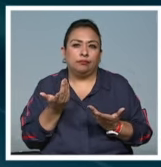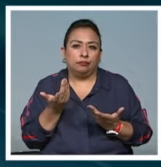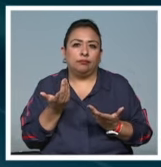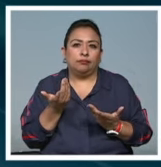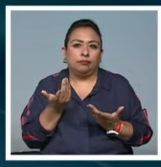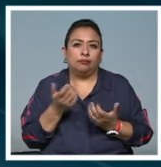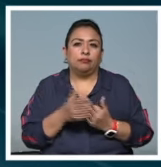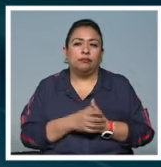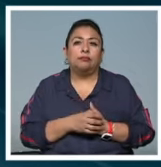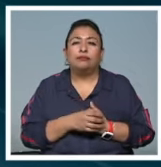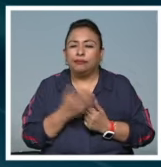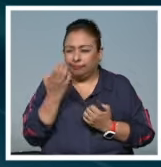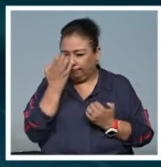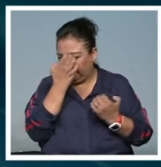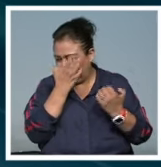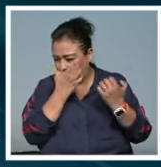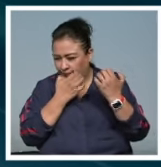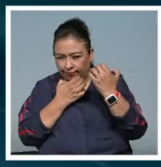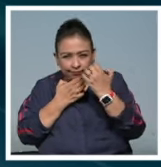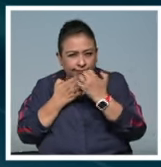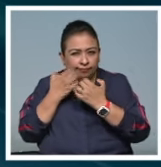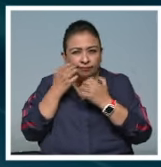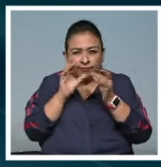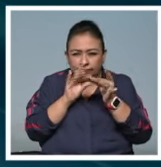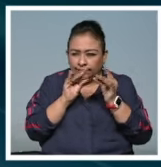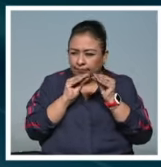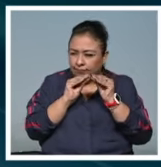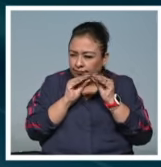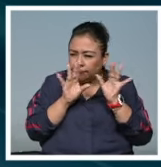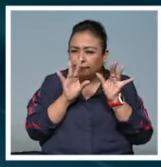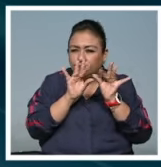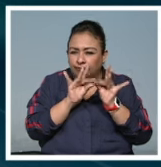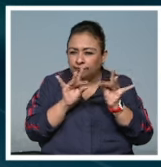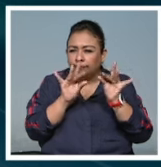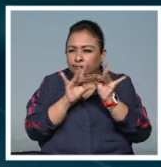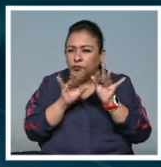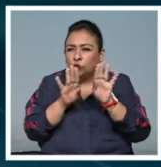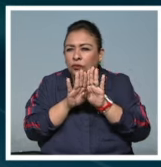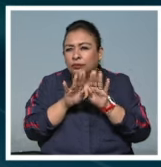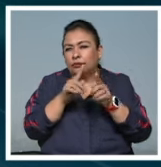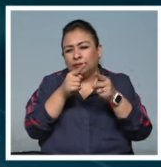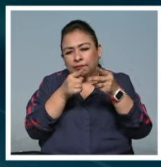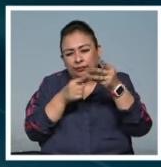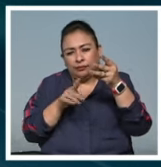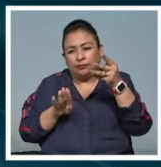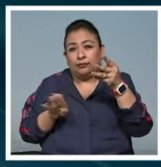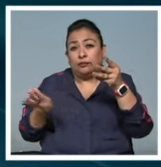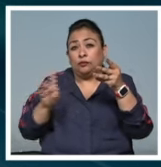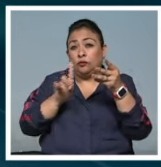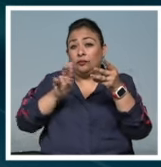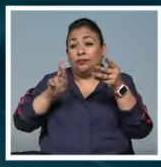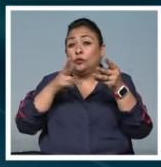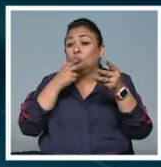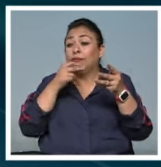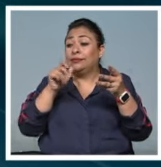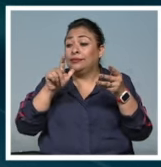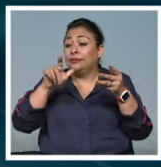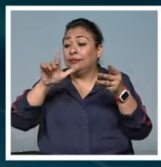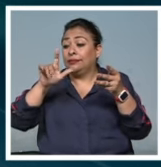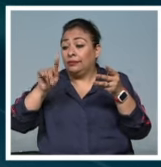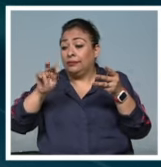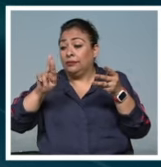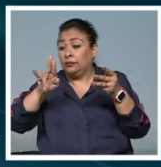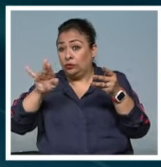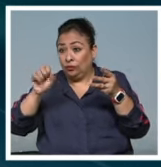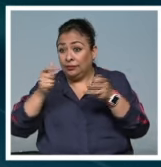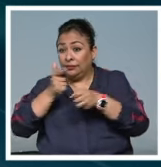el análisis detallado de todos los elementos que el doctor Alberto Ruz había